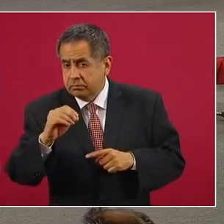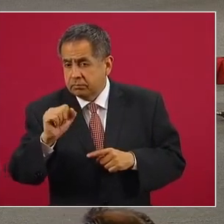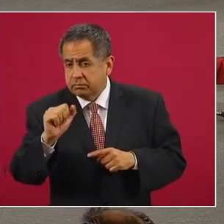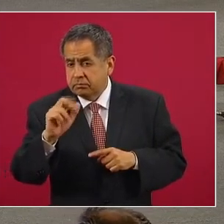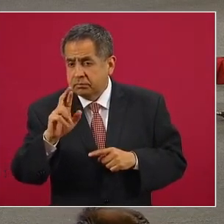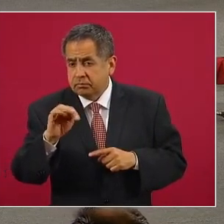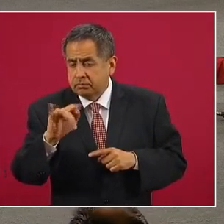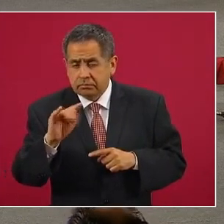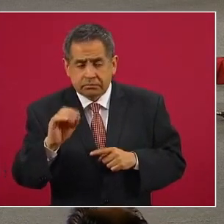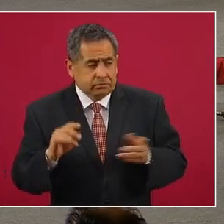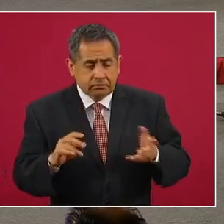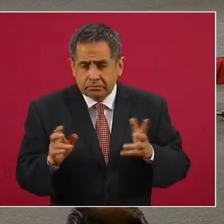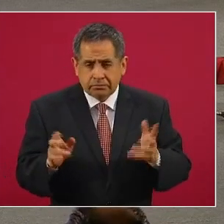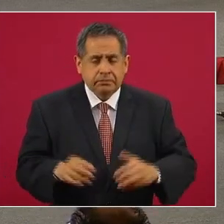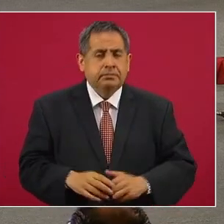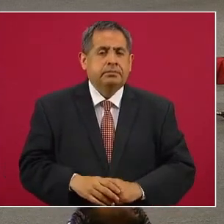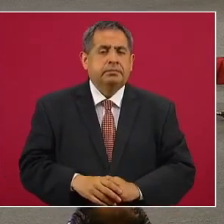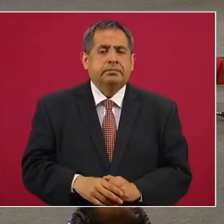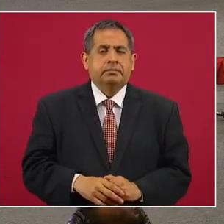Sí.